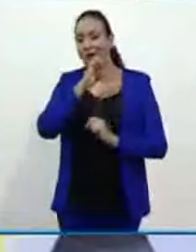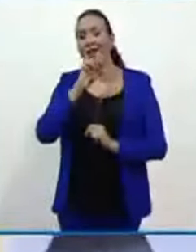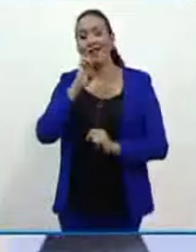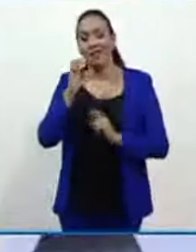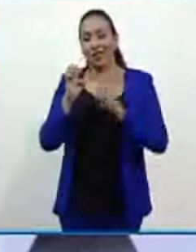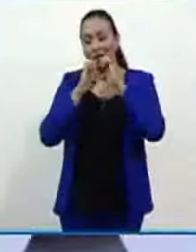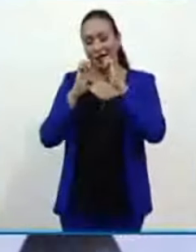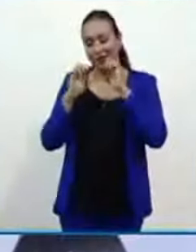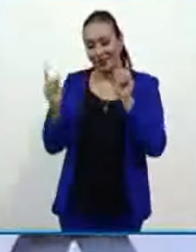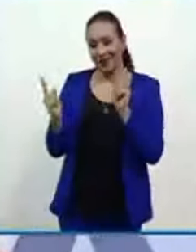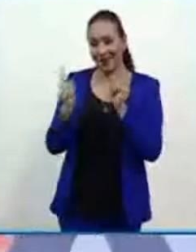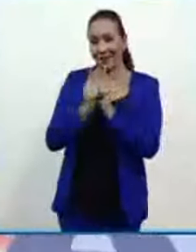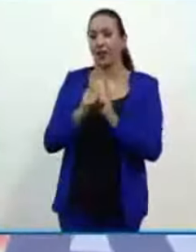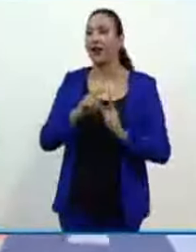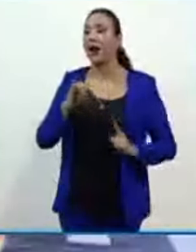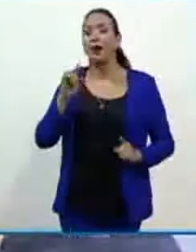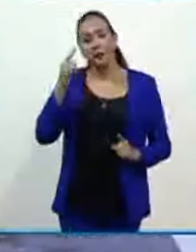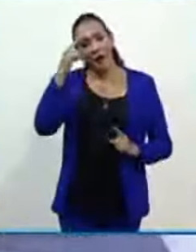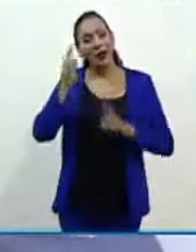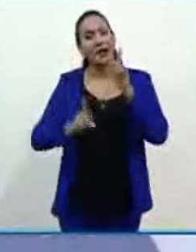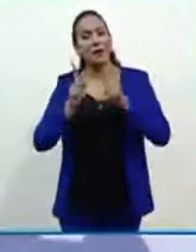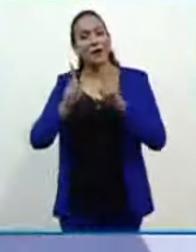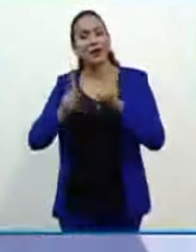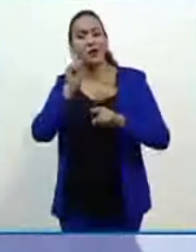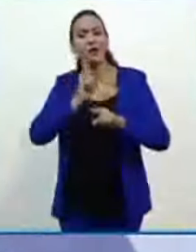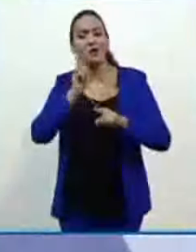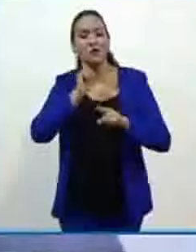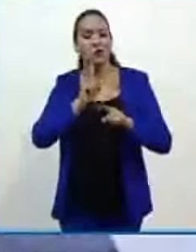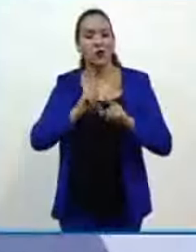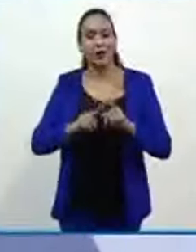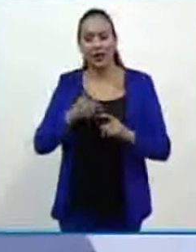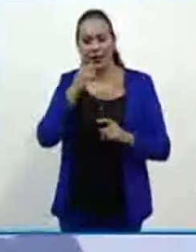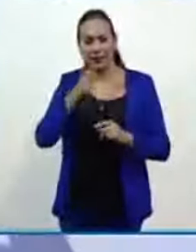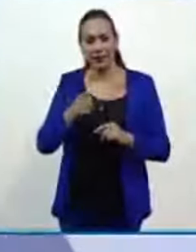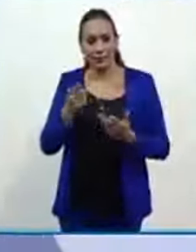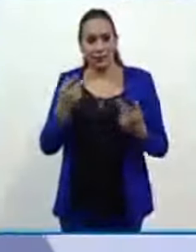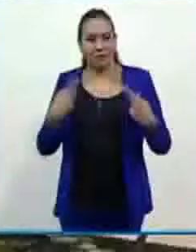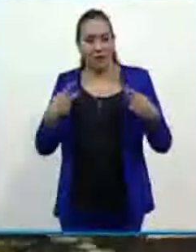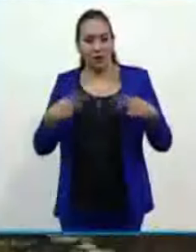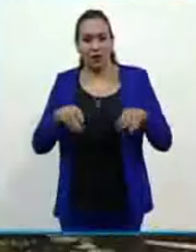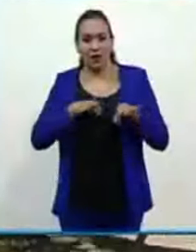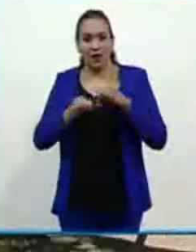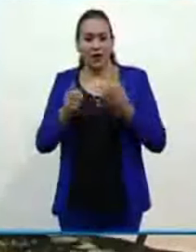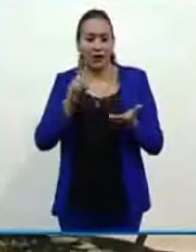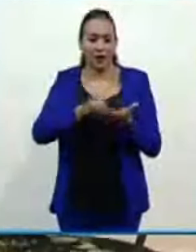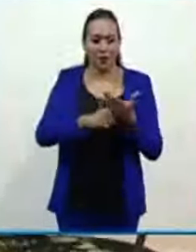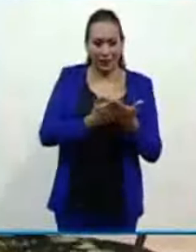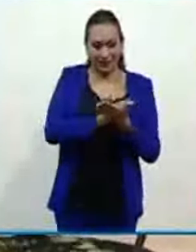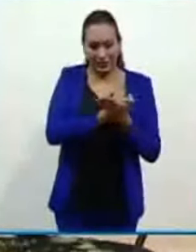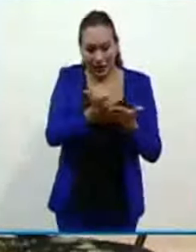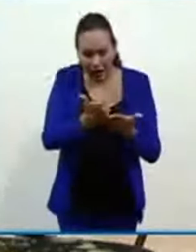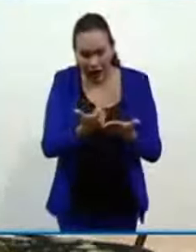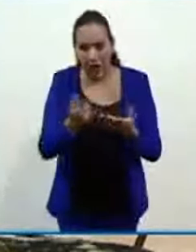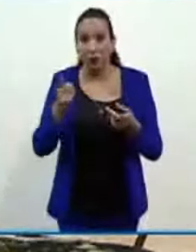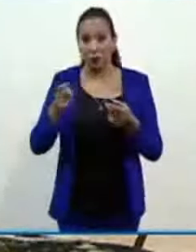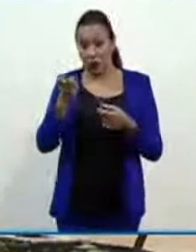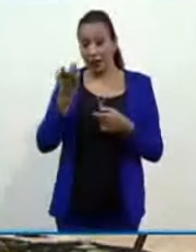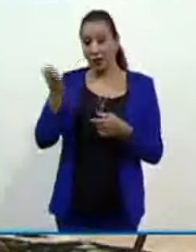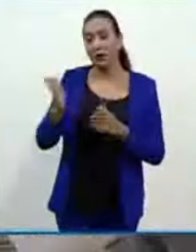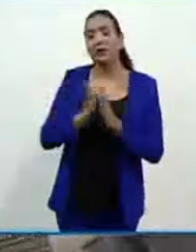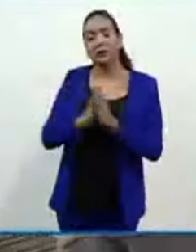judicial, quien ha manifestado la preocupación por los salarios de los trabajadores, por las prestaciones que indicó, pues no